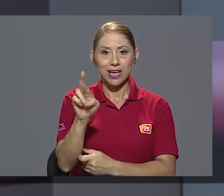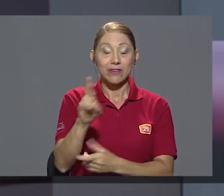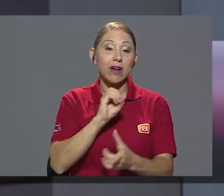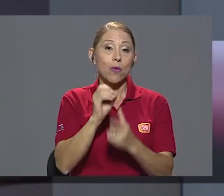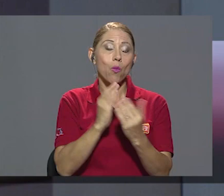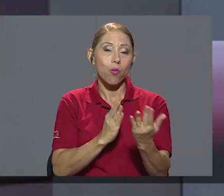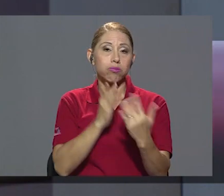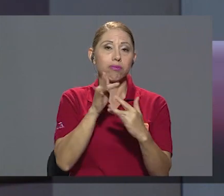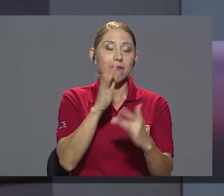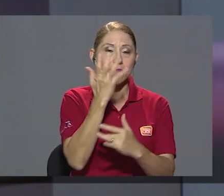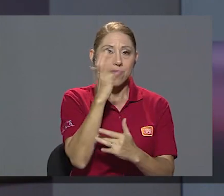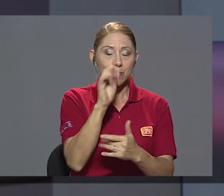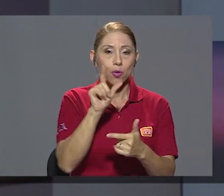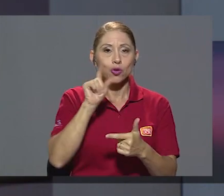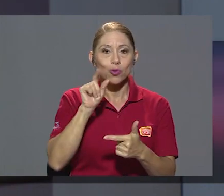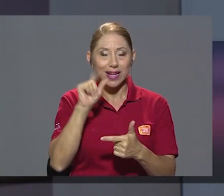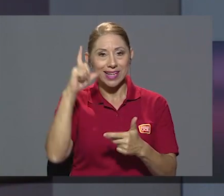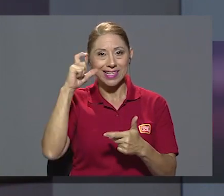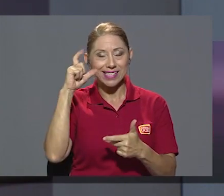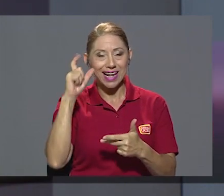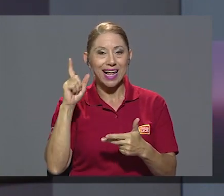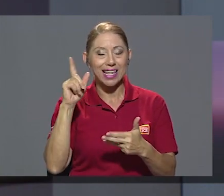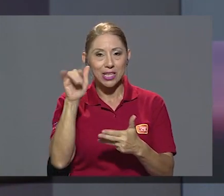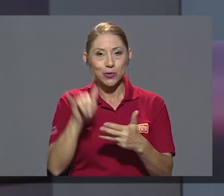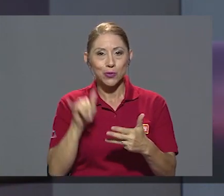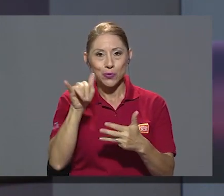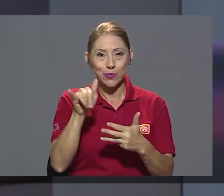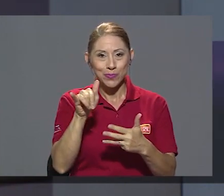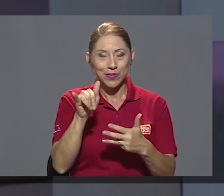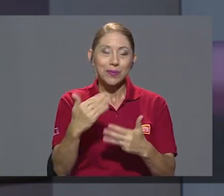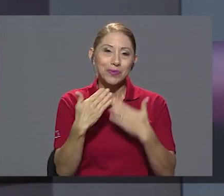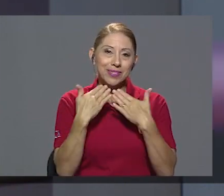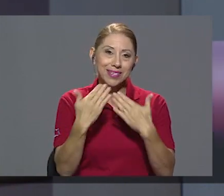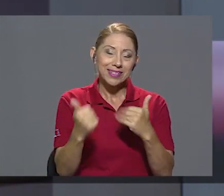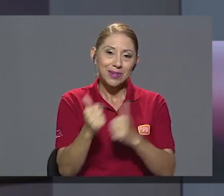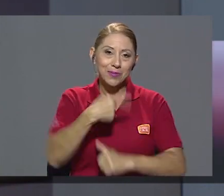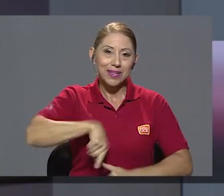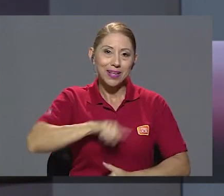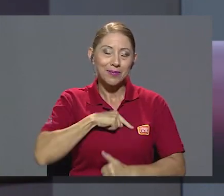www.una.ac.cr o en nuestros perfiles de Facebook, Twitter, Instagram y también en YouTube.